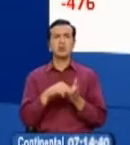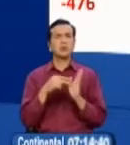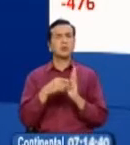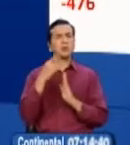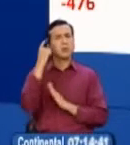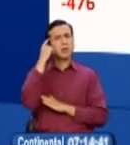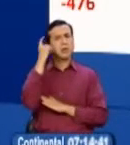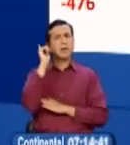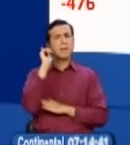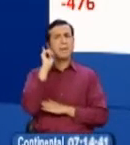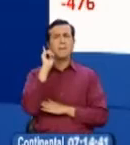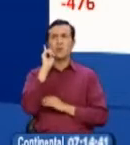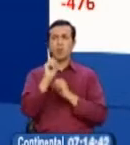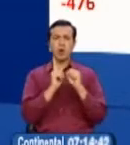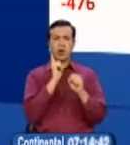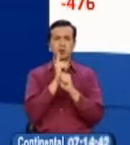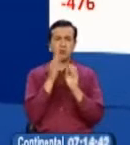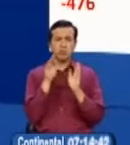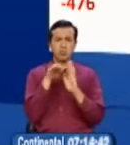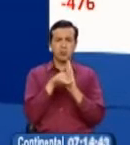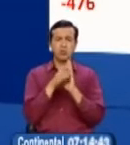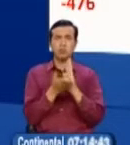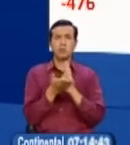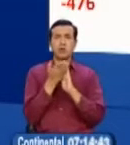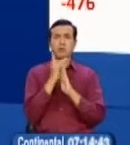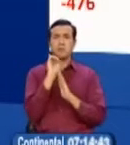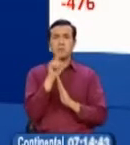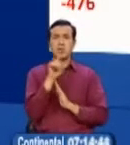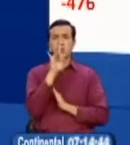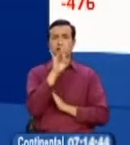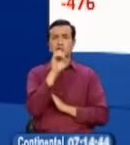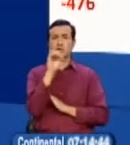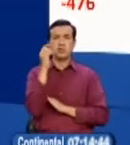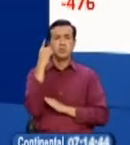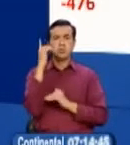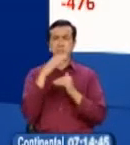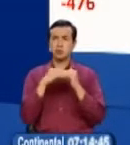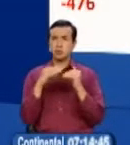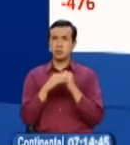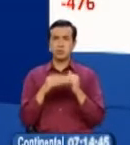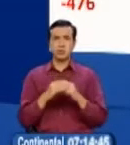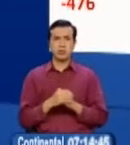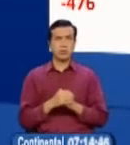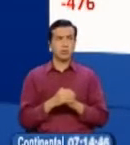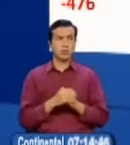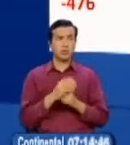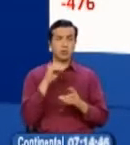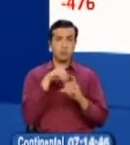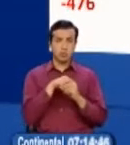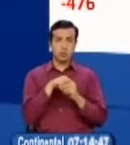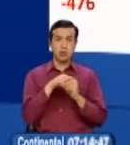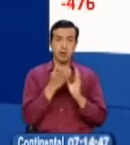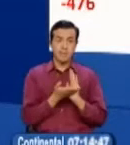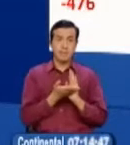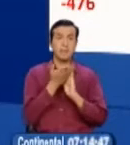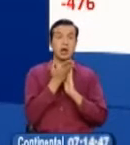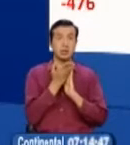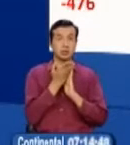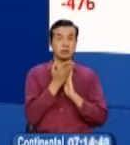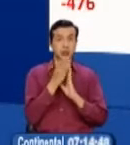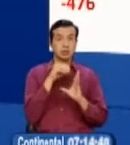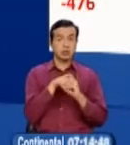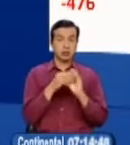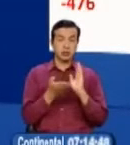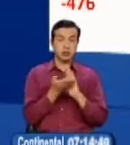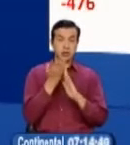lo que significa en menos de 1 año haber aumentado casi 1.800 millones de dólares. O sea, a ver, ese no es el monto de la reserva, ese es el incremento. Ese es el incremento.